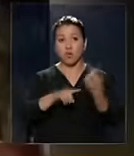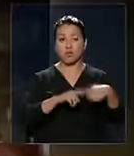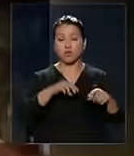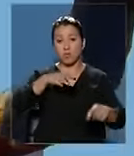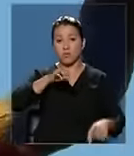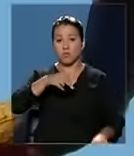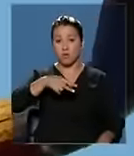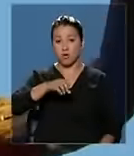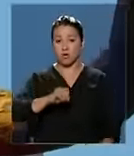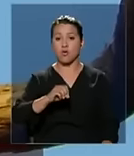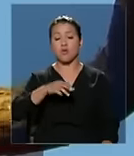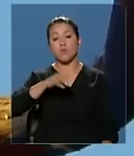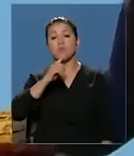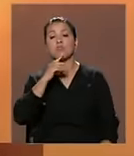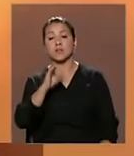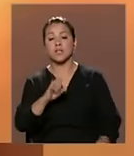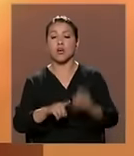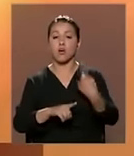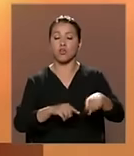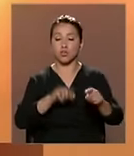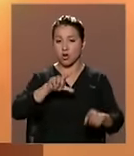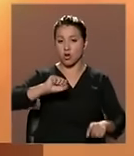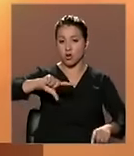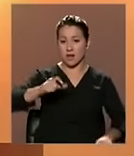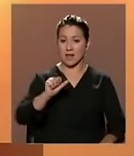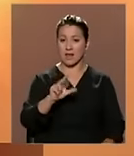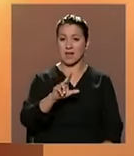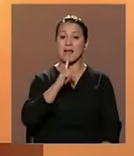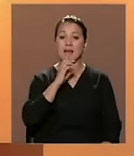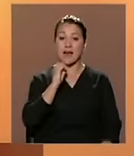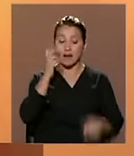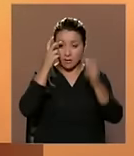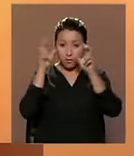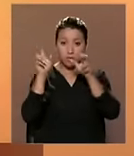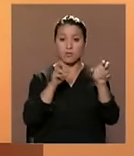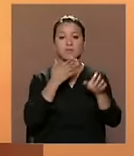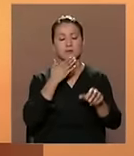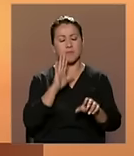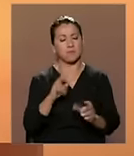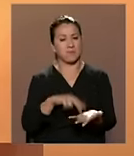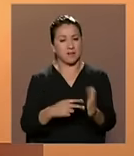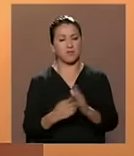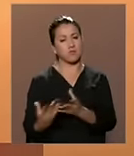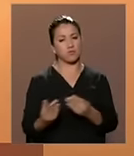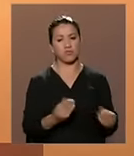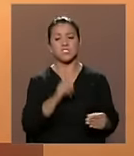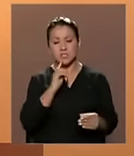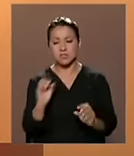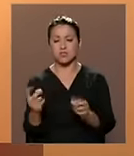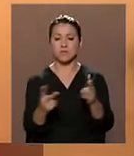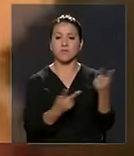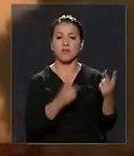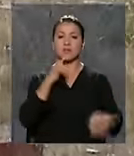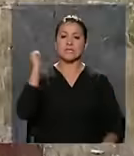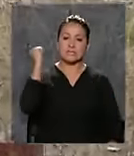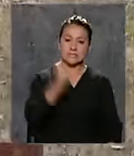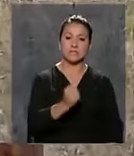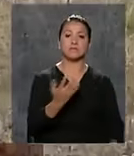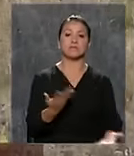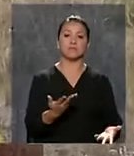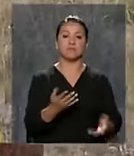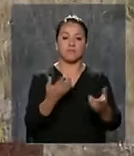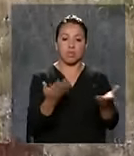monte, el halcón chileno y el lagarto del olol corren serio riesgo. Los que han sobrevivido están siendo cazados para darles